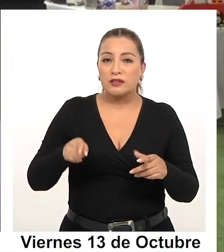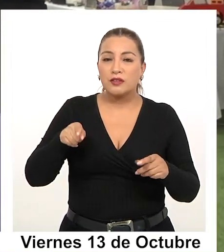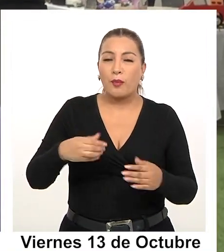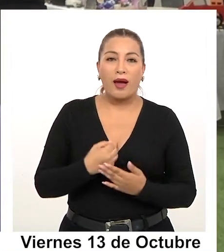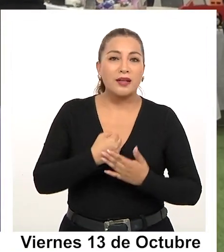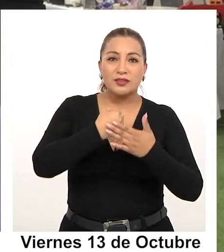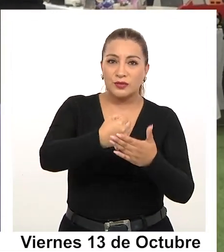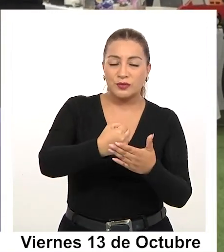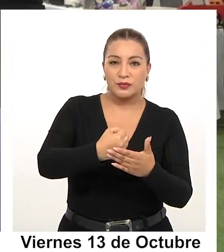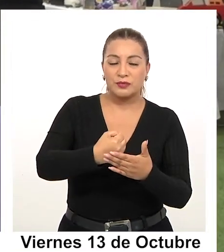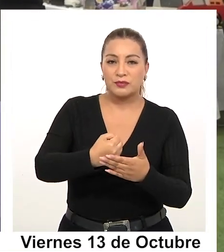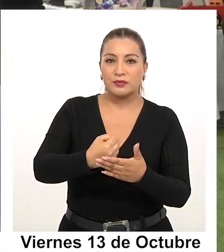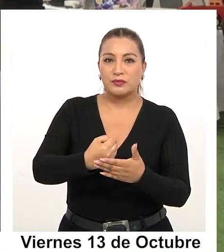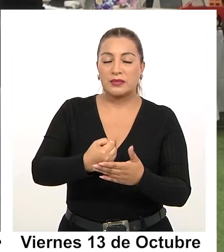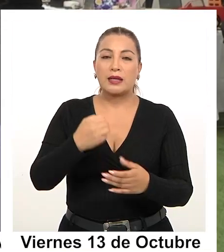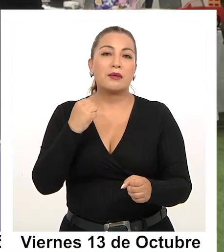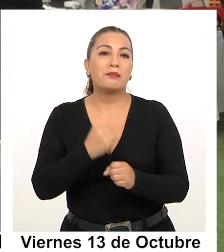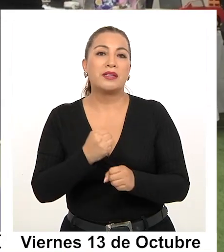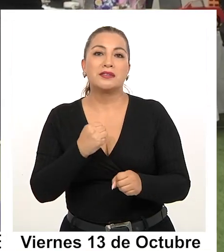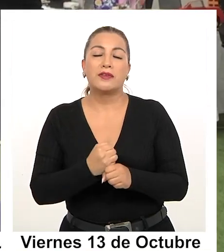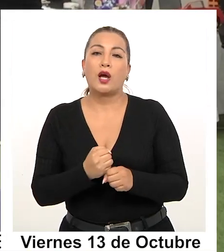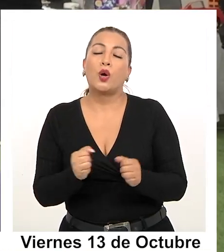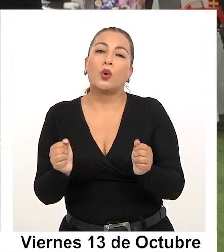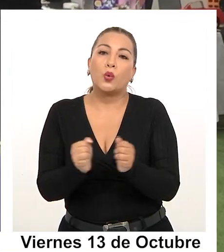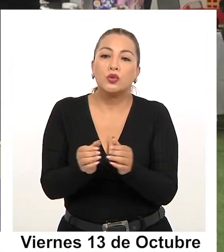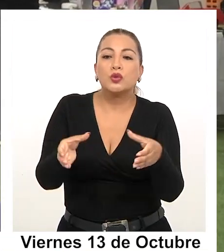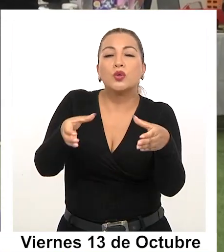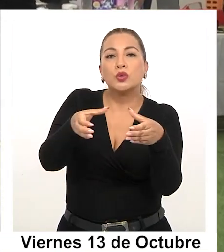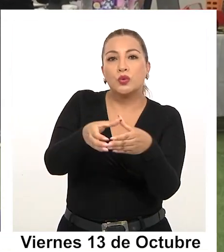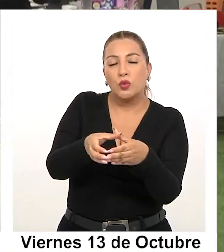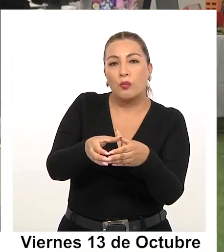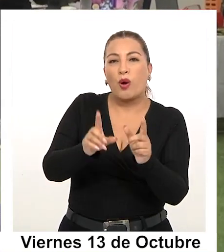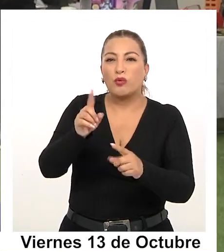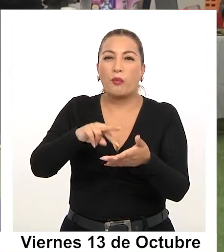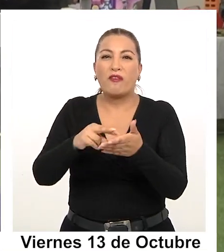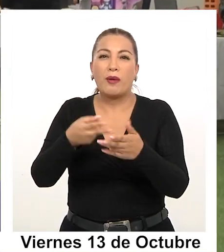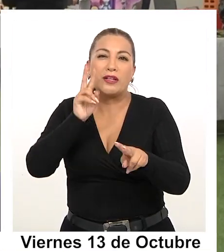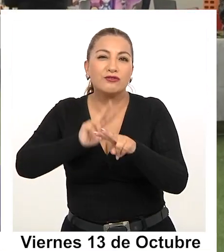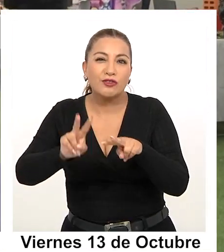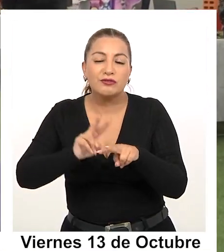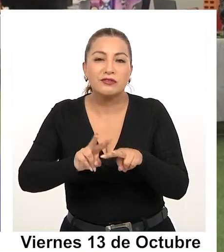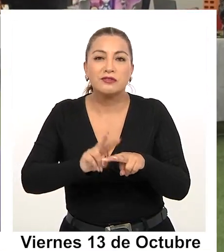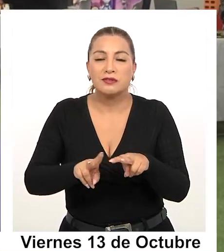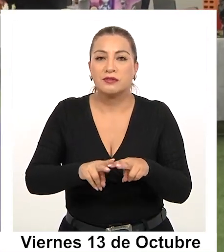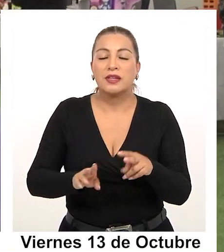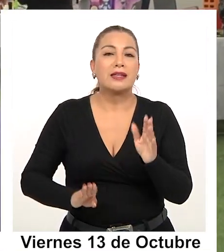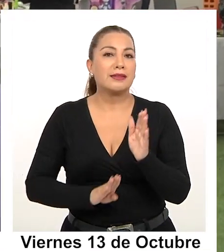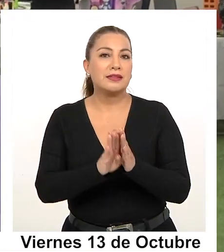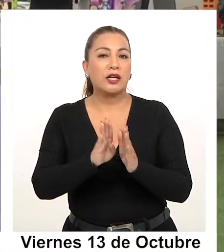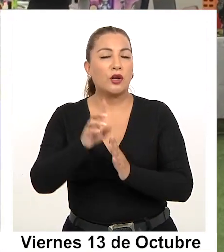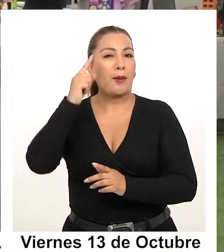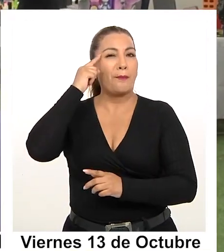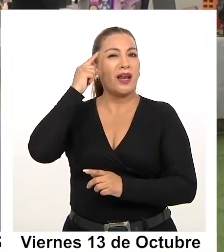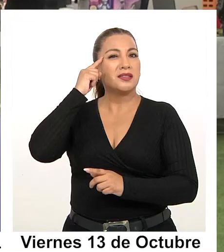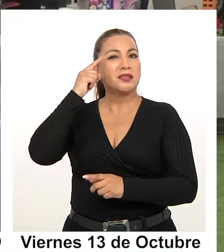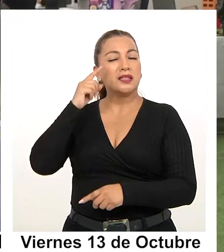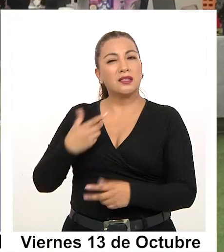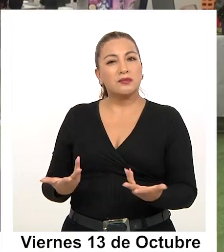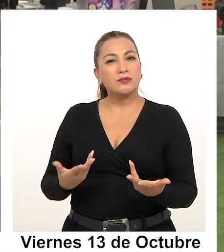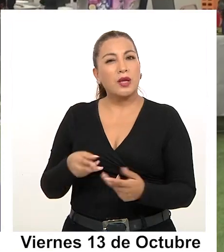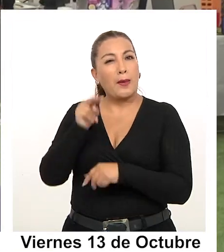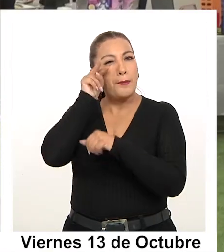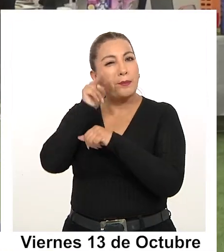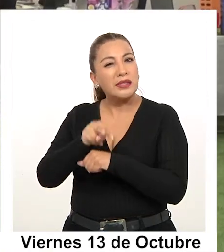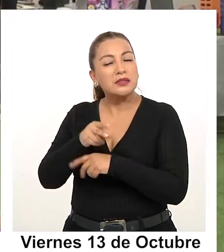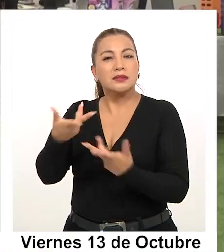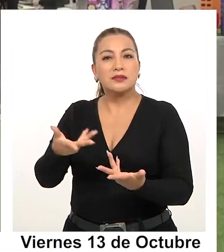vehículo para poder trabajar en equipo, desarrollar conflicto, desarrollar el pensamiento crítico,